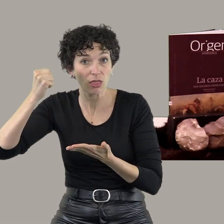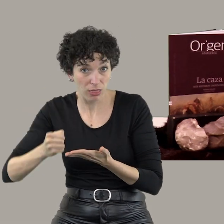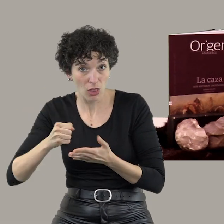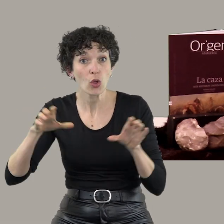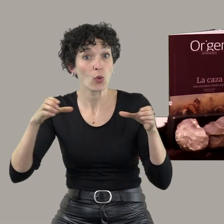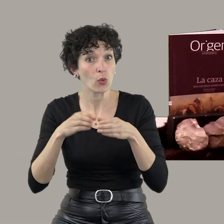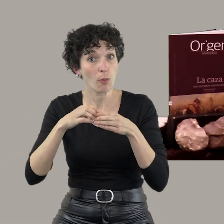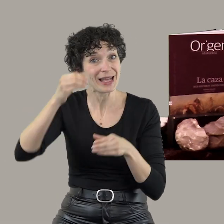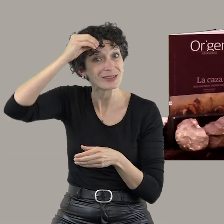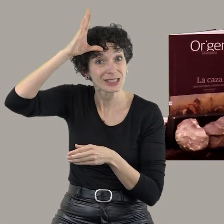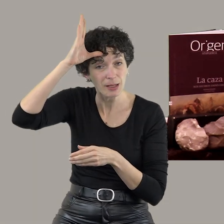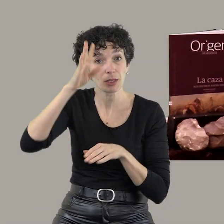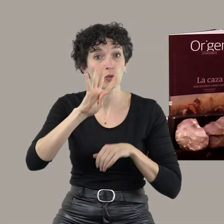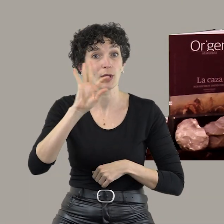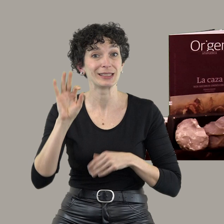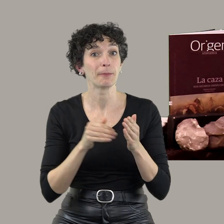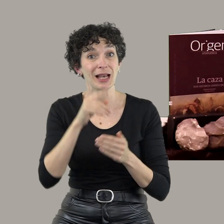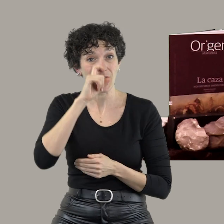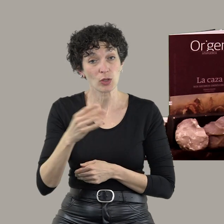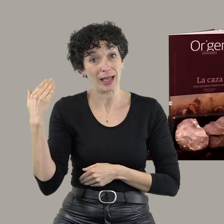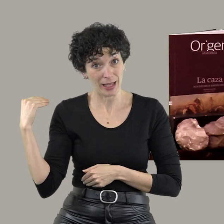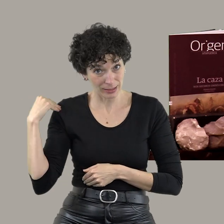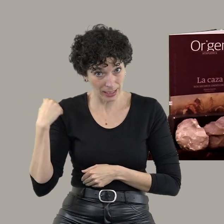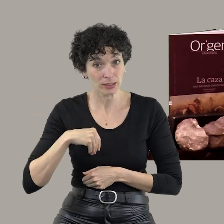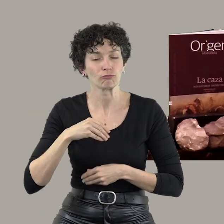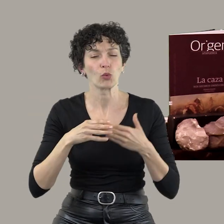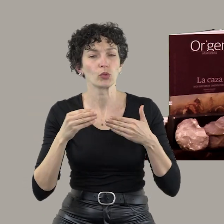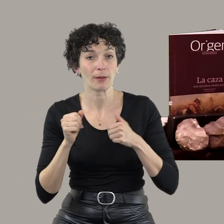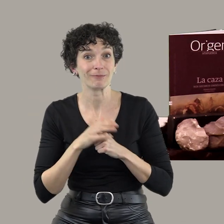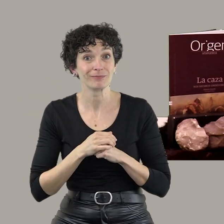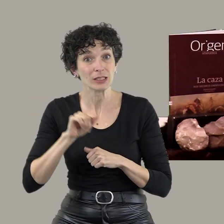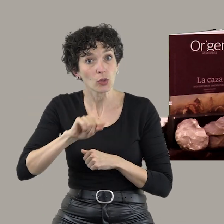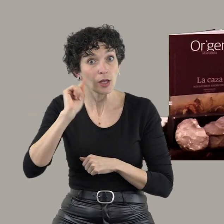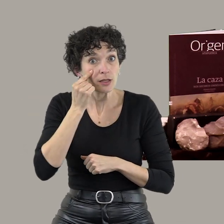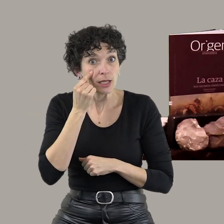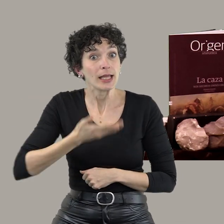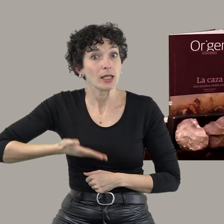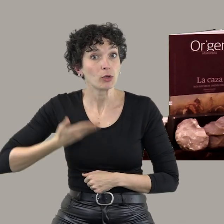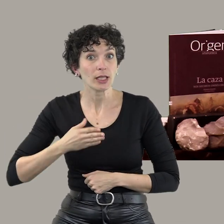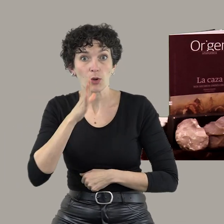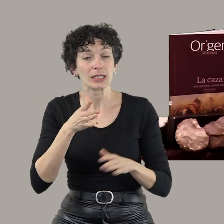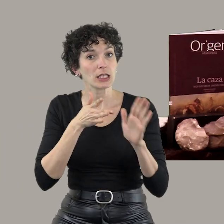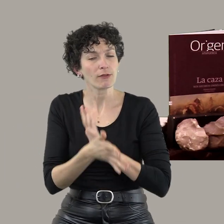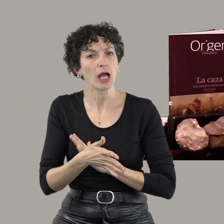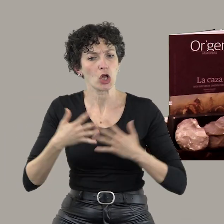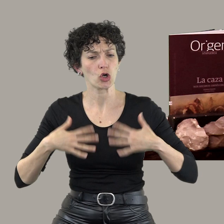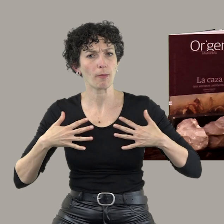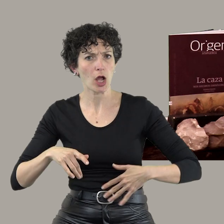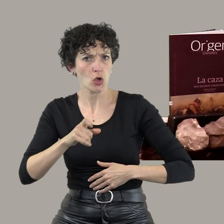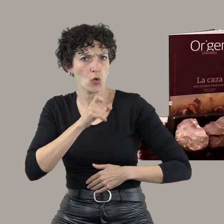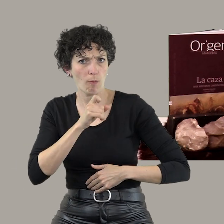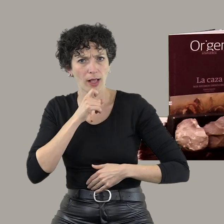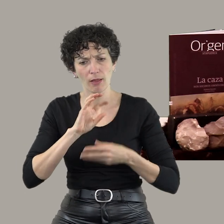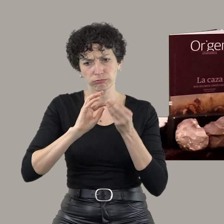sapiens hace unos 40.000 años. Este hallazgo es doblemente importante, no solo porque nos habla de una confección de ropa compleja, ya